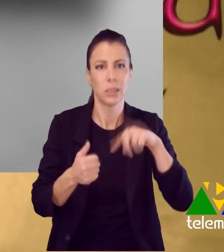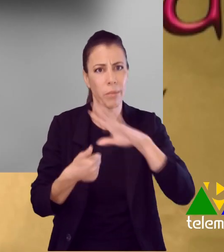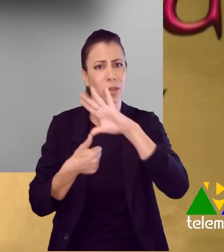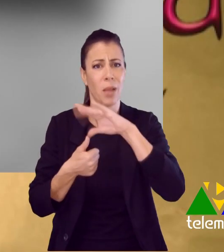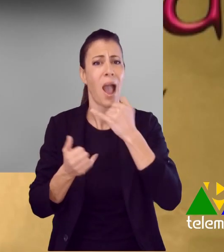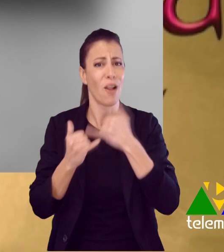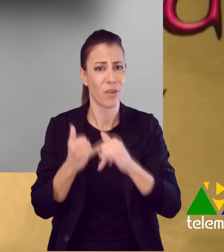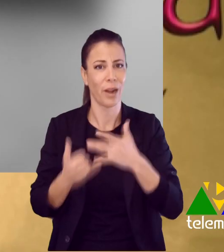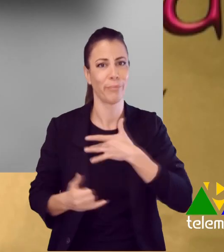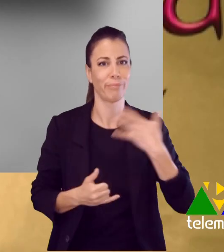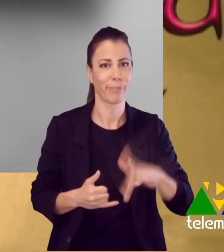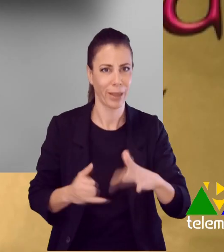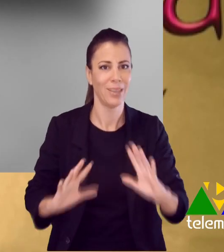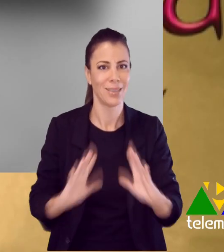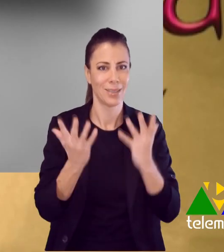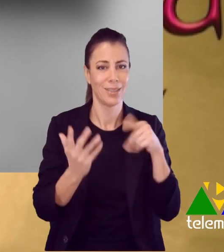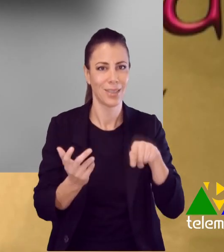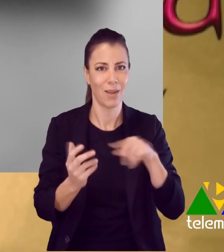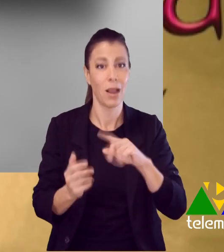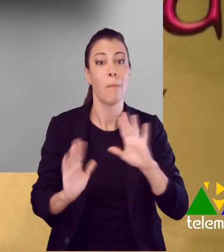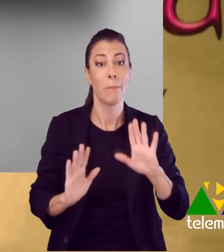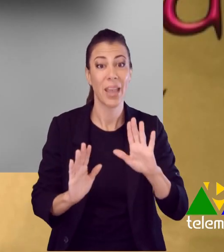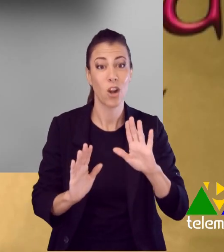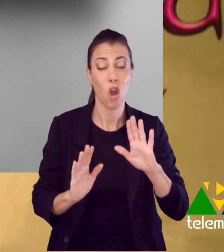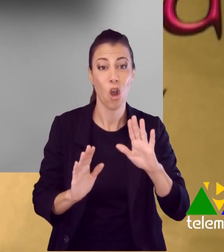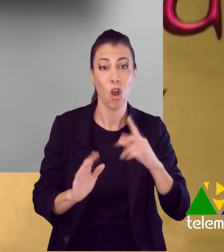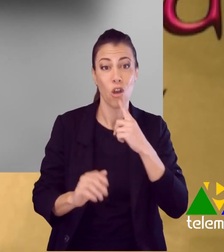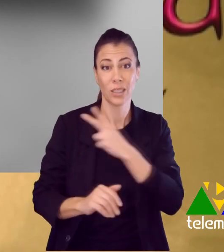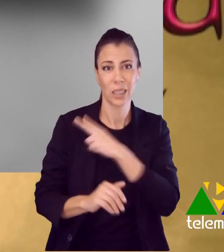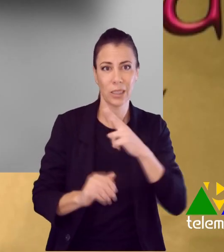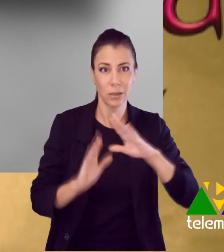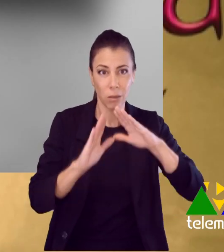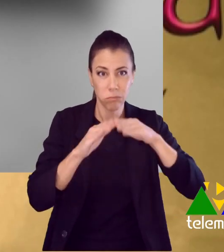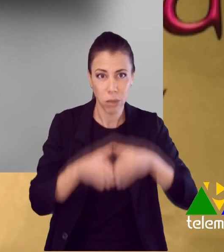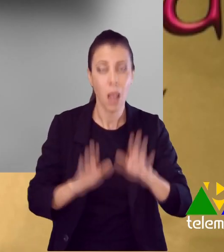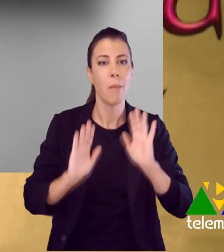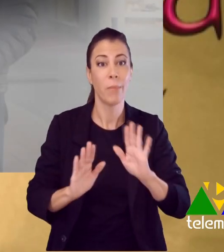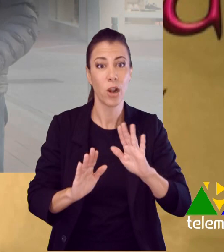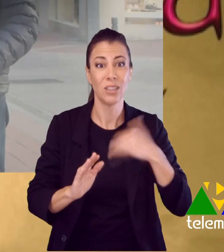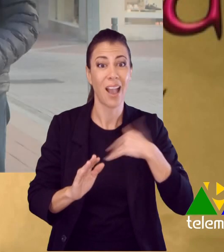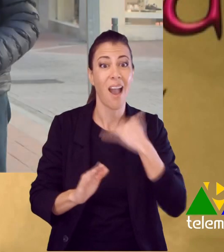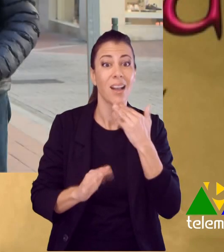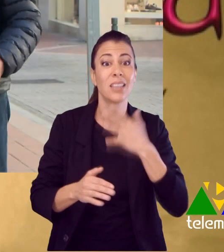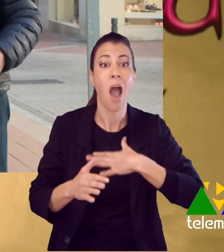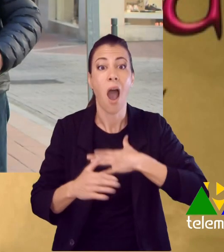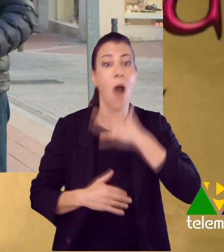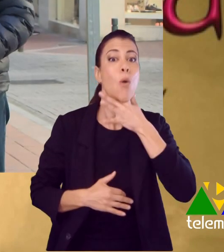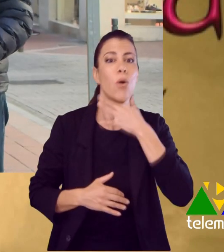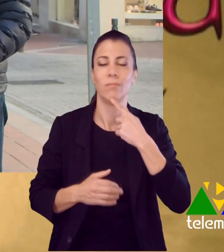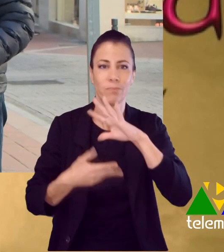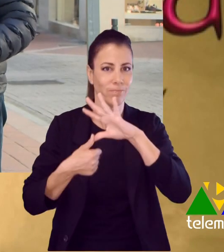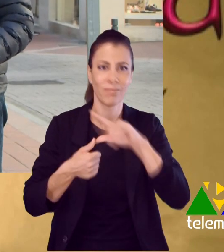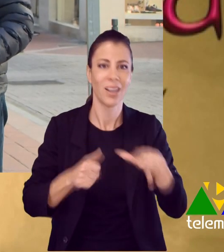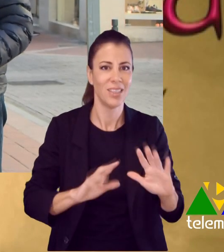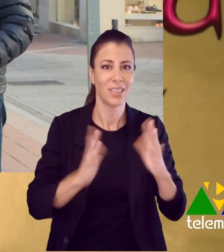también a la tripulación, y él se hunde con el barco, pero los buzos norteamericanos lo rescatan antes de que se ahogue. Y lo llevan a